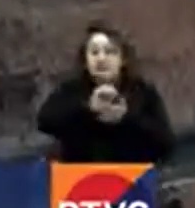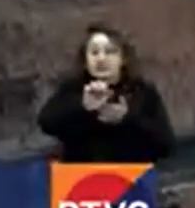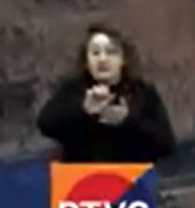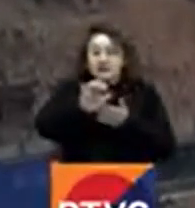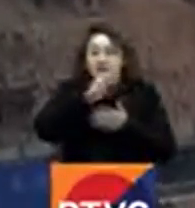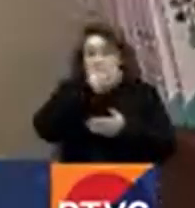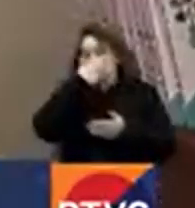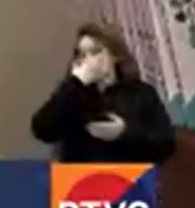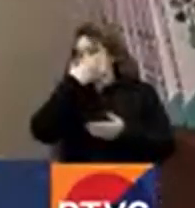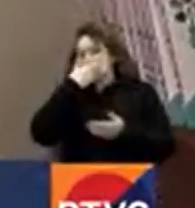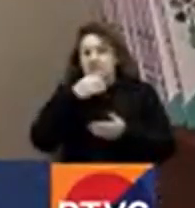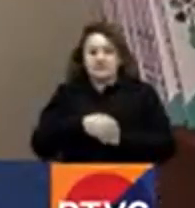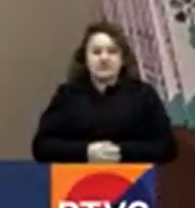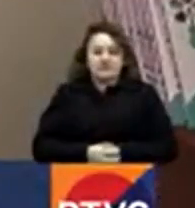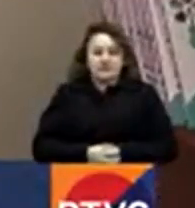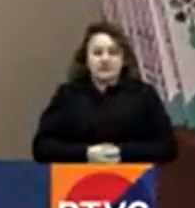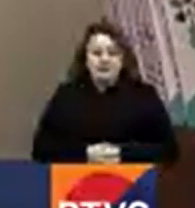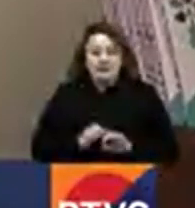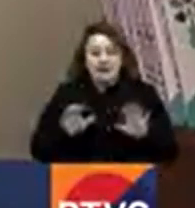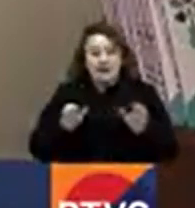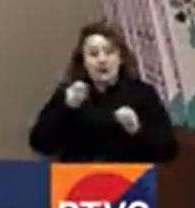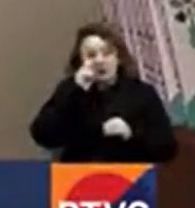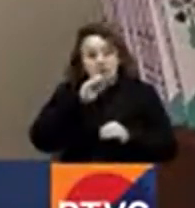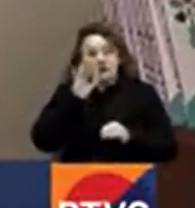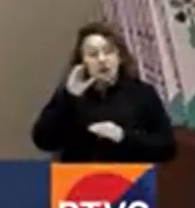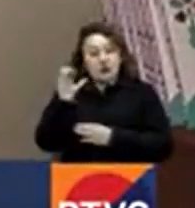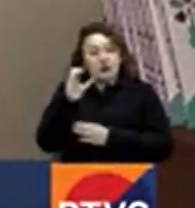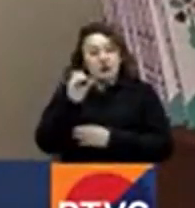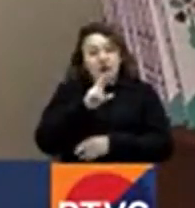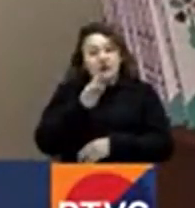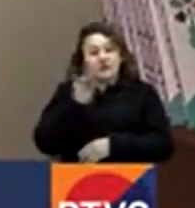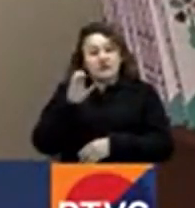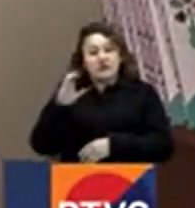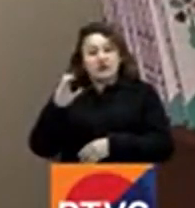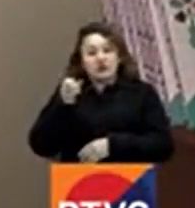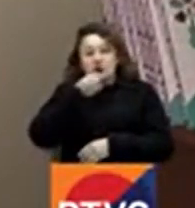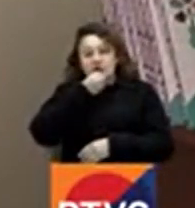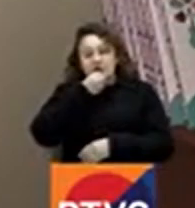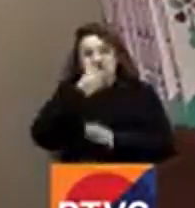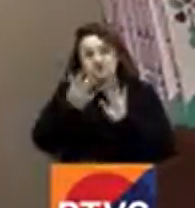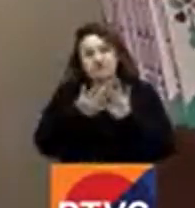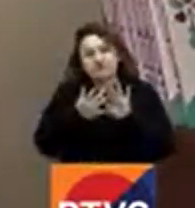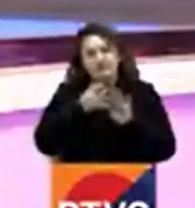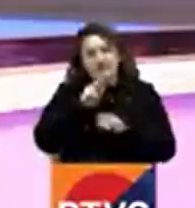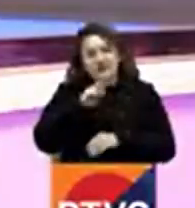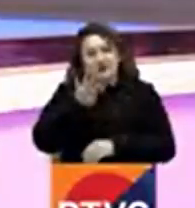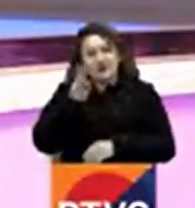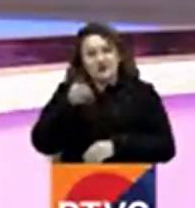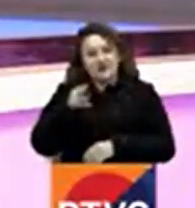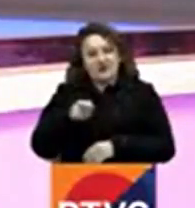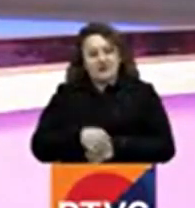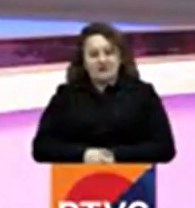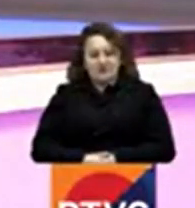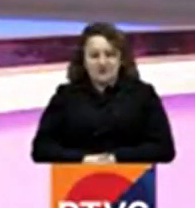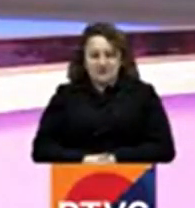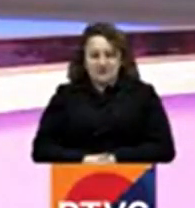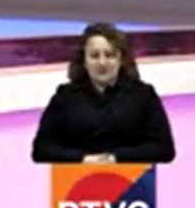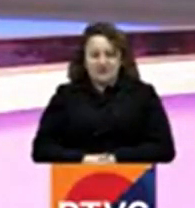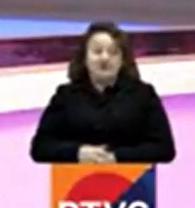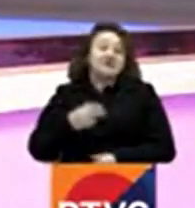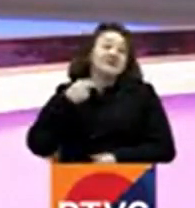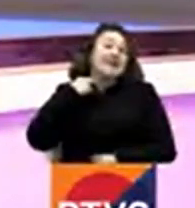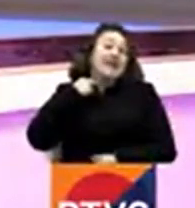de la madre líder. Radio Nacional de Colombia, RTVC Noticias, conectados 24/7. En Neiva, una